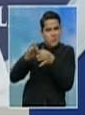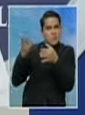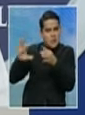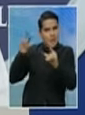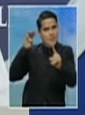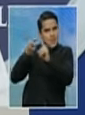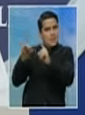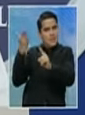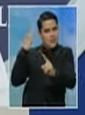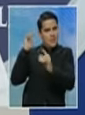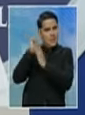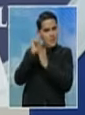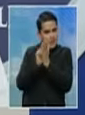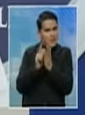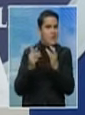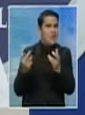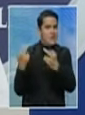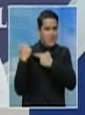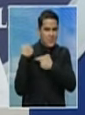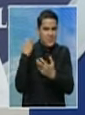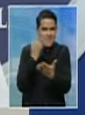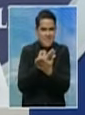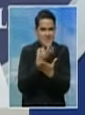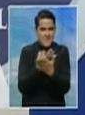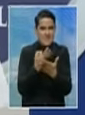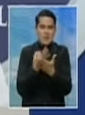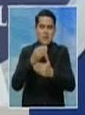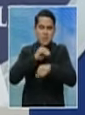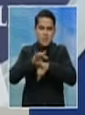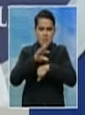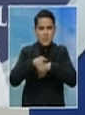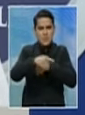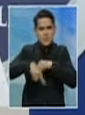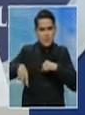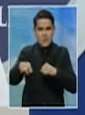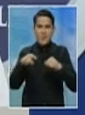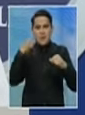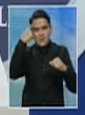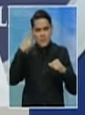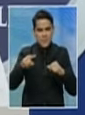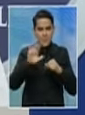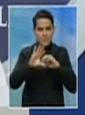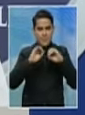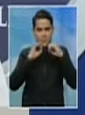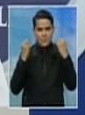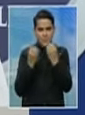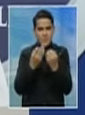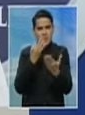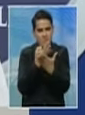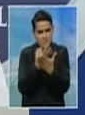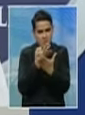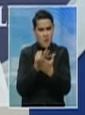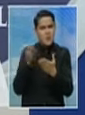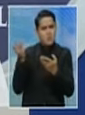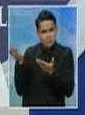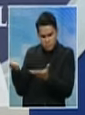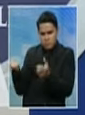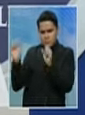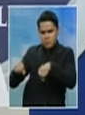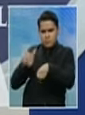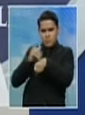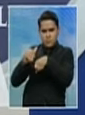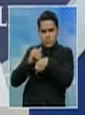en la Ley de la Responsabilidad Fiscal, se instruye a la Secretaría de Estado en el despacho de Finanzas a aplicar en todas las instituciones